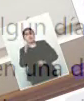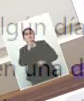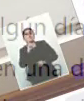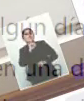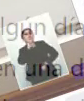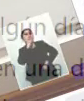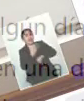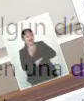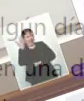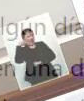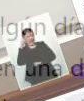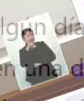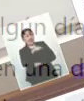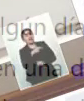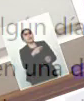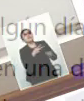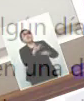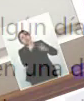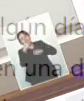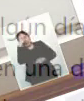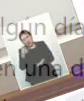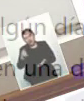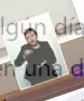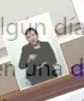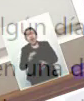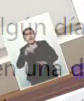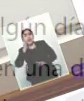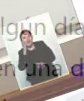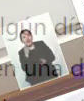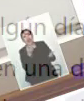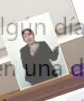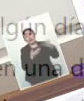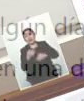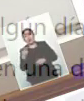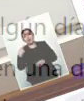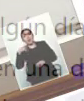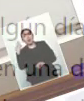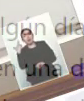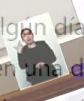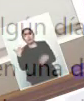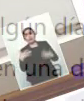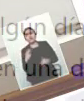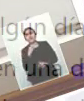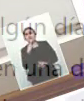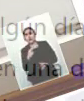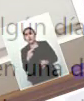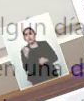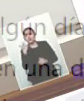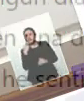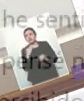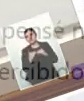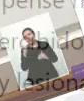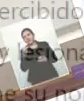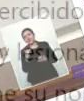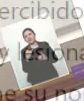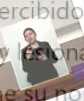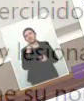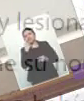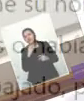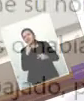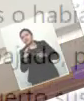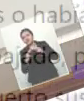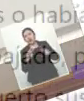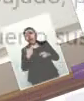culpables por haber trabajado, porque por tener que trabajar, por su culpa,